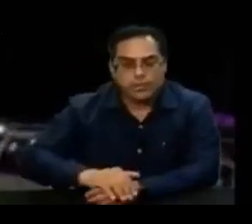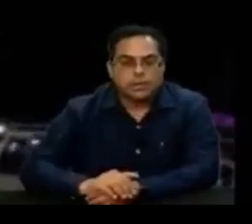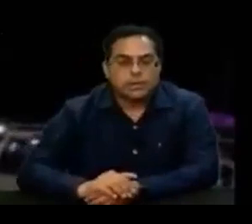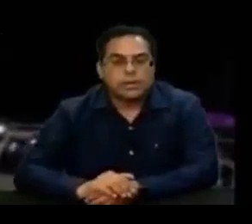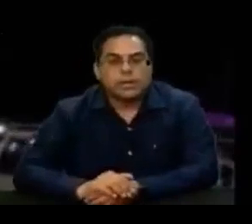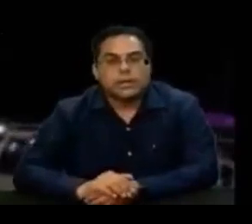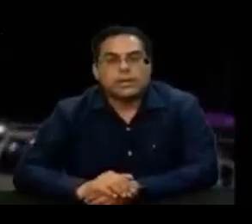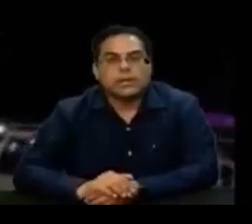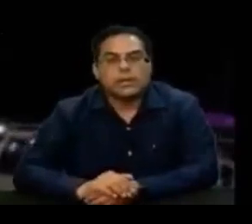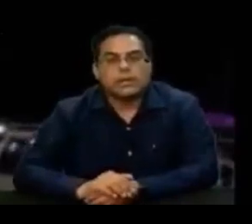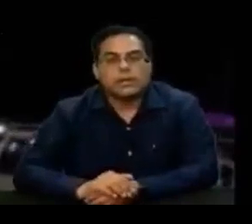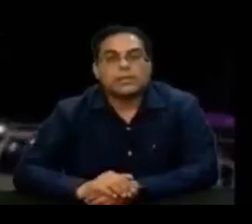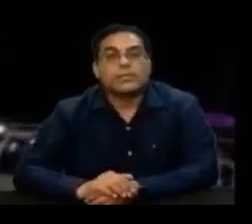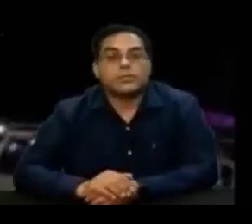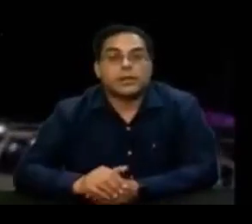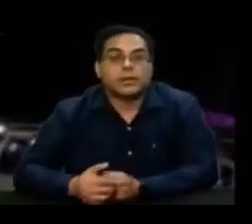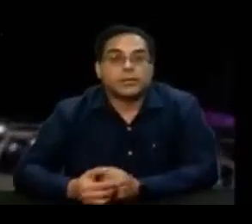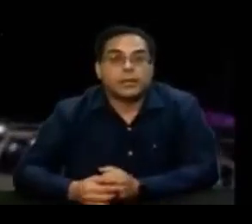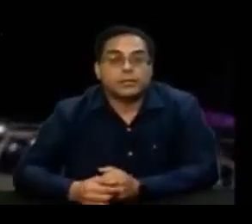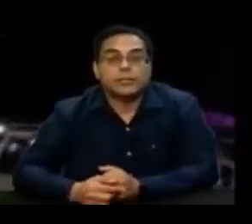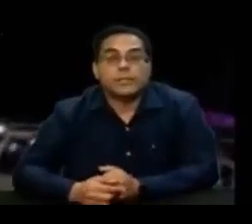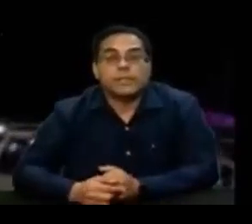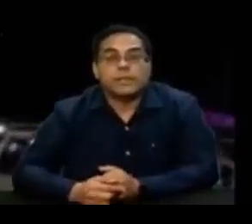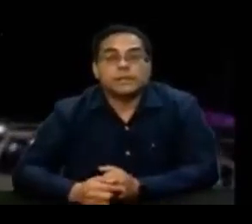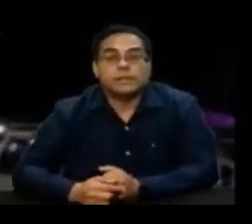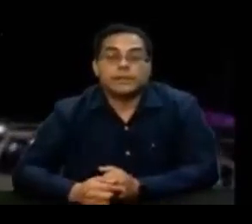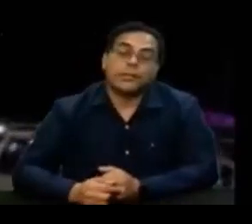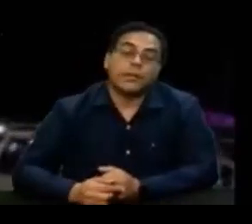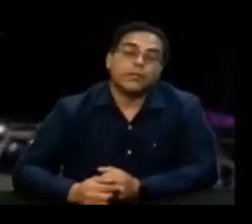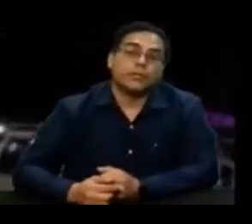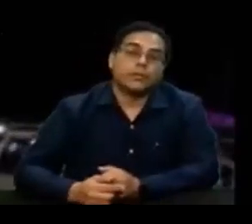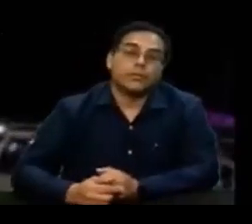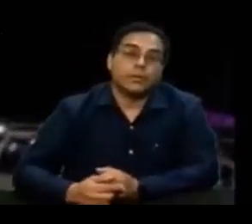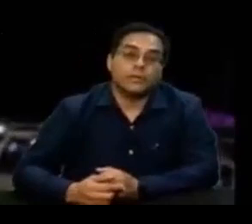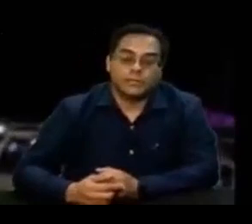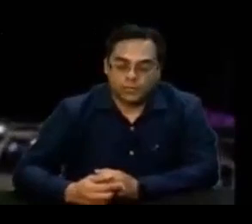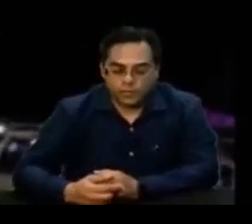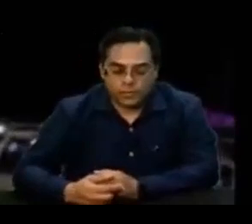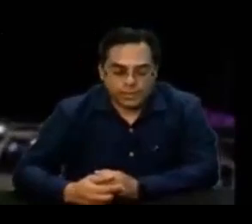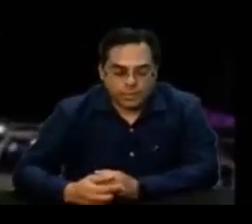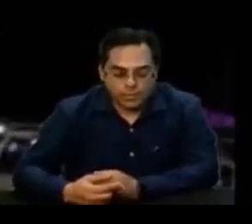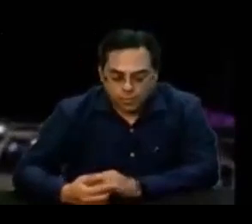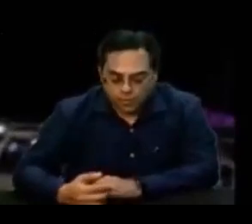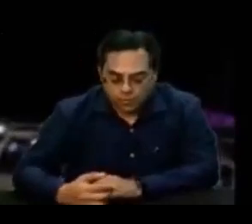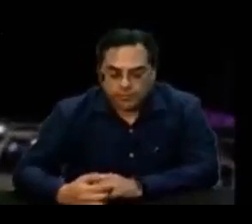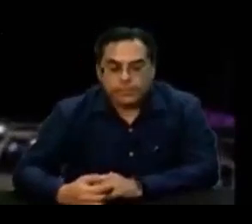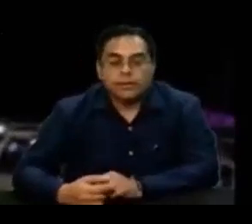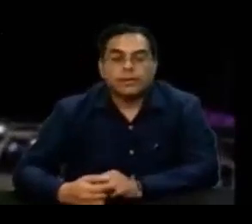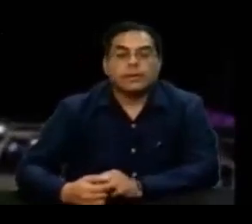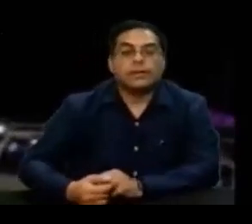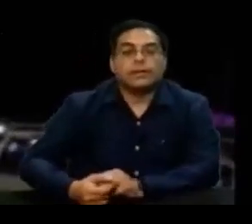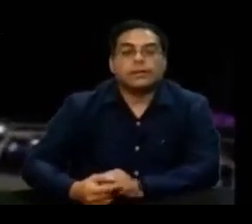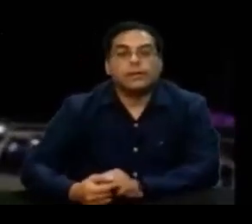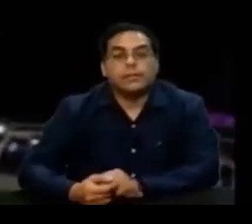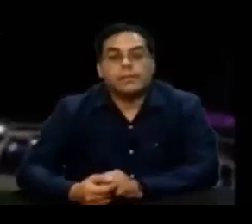rompen el piso de la órbita, ¿no? Pero también hay otra, como las heridas por proyectil de arma de fuego.